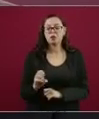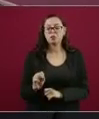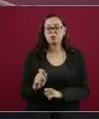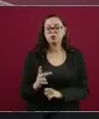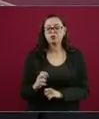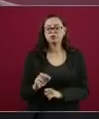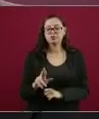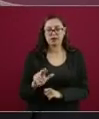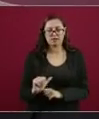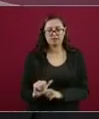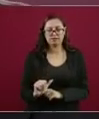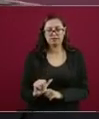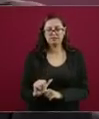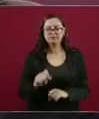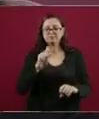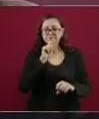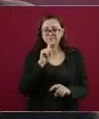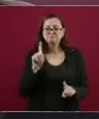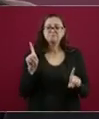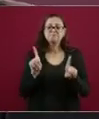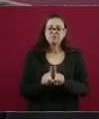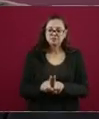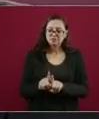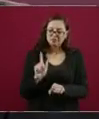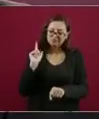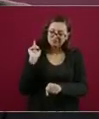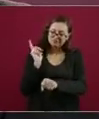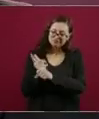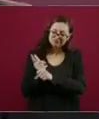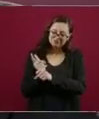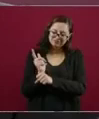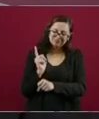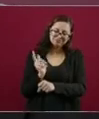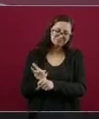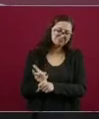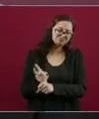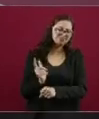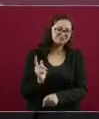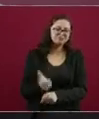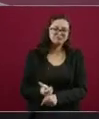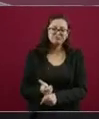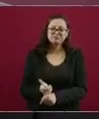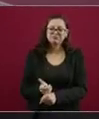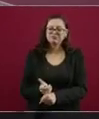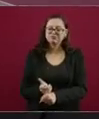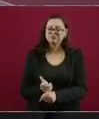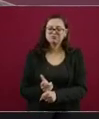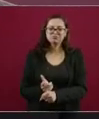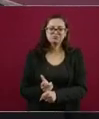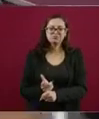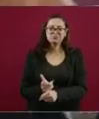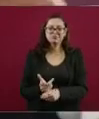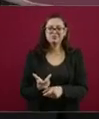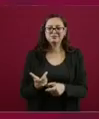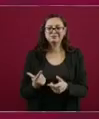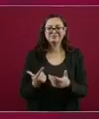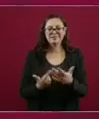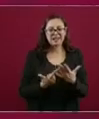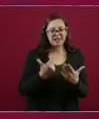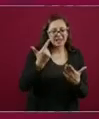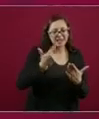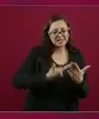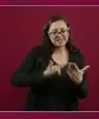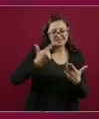mismo y encontramos qué este habían listados